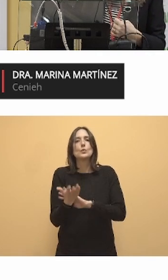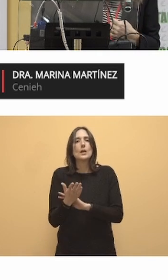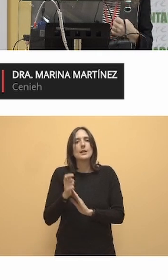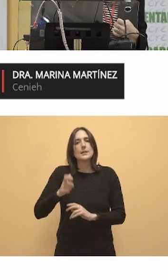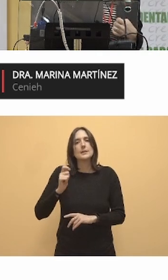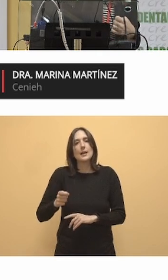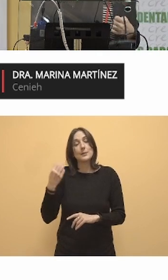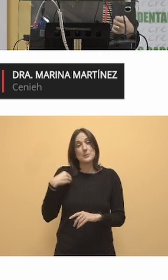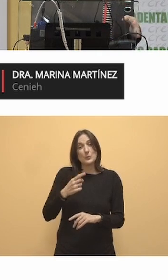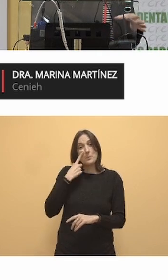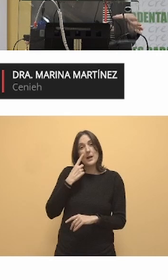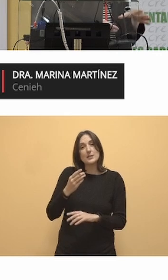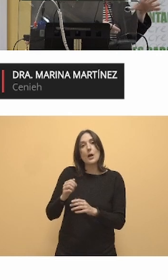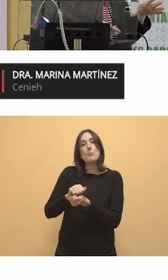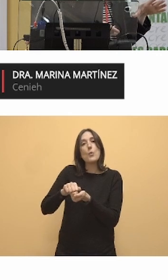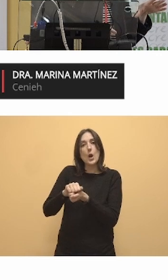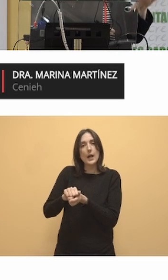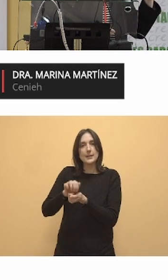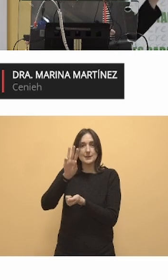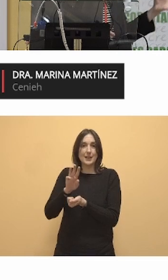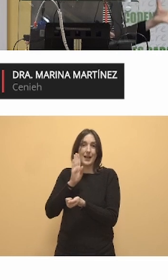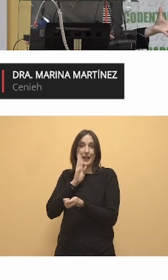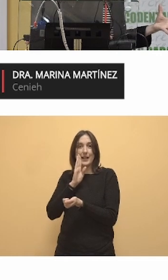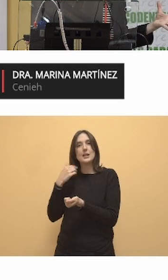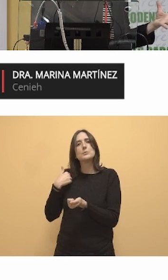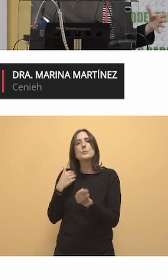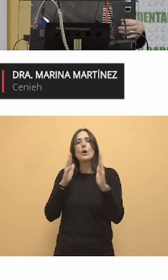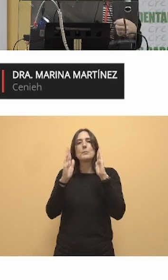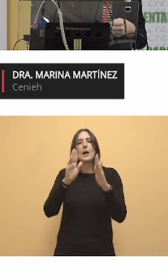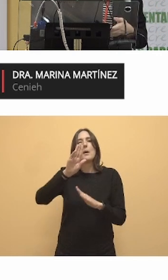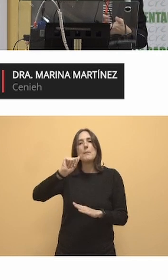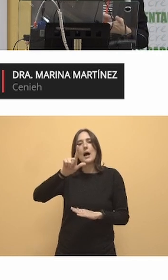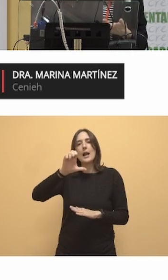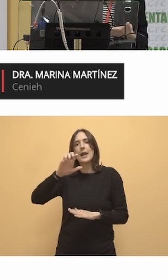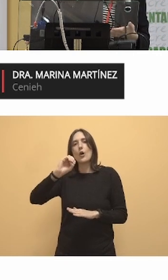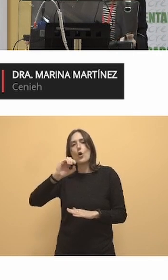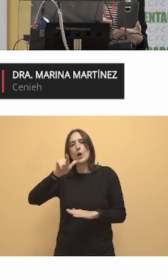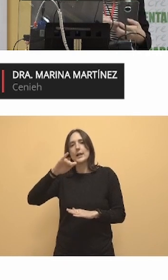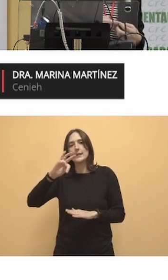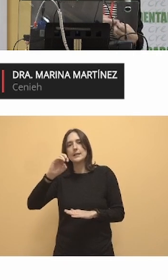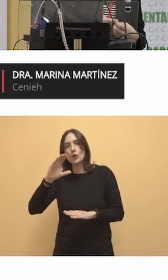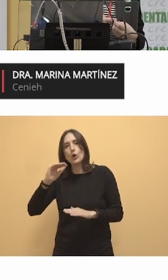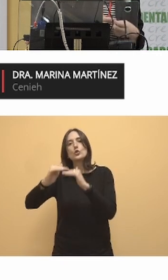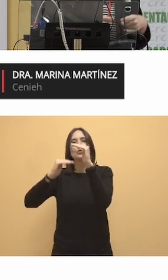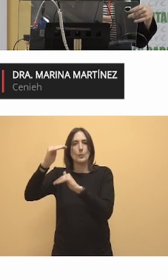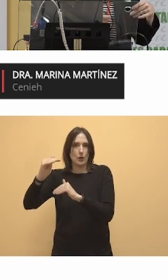terceros molares, durante finales del Paleolítico Superior. Este estudio